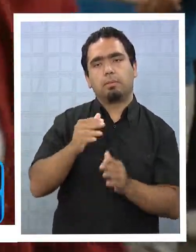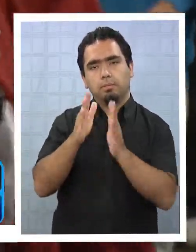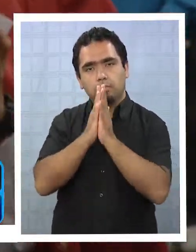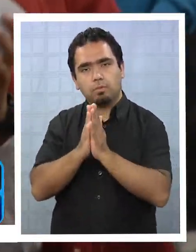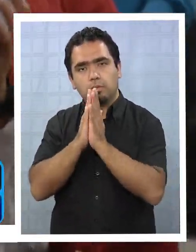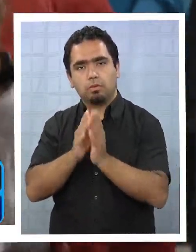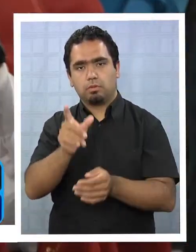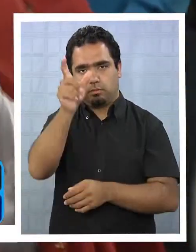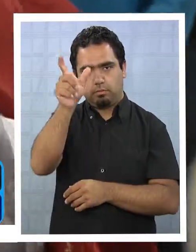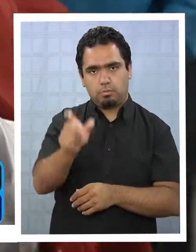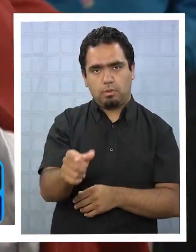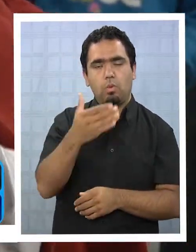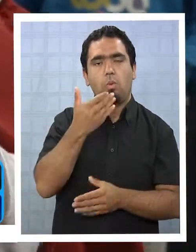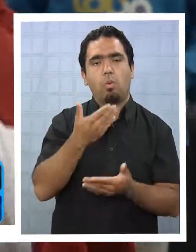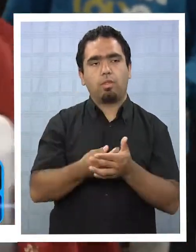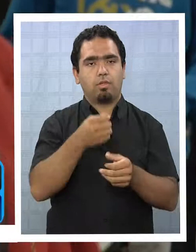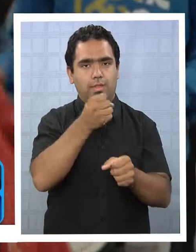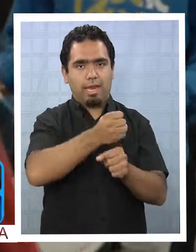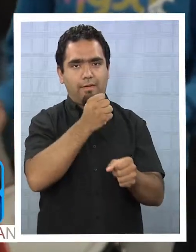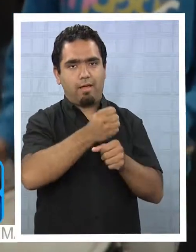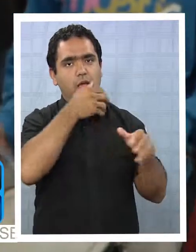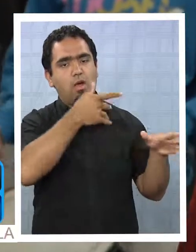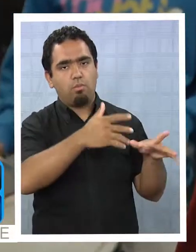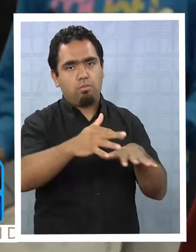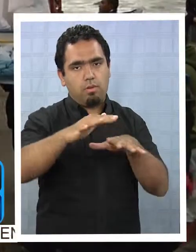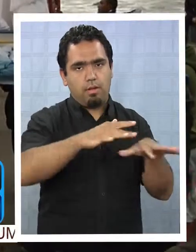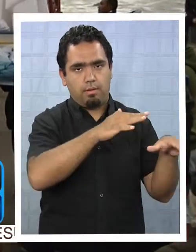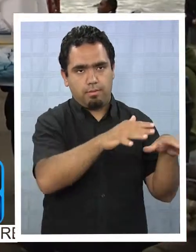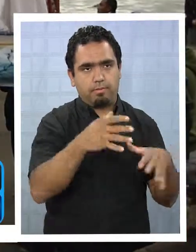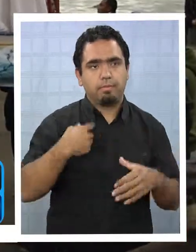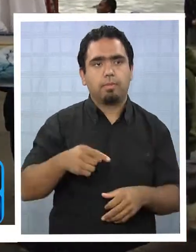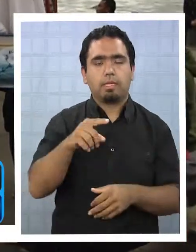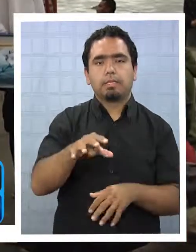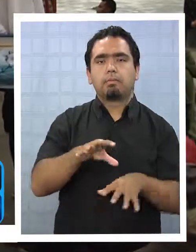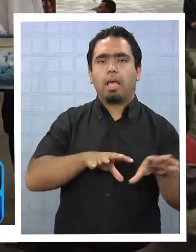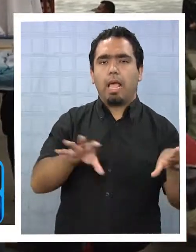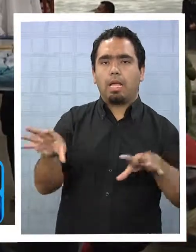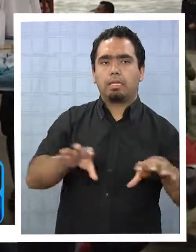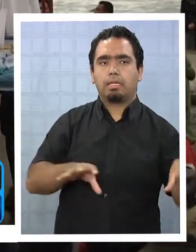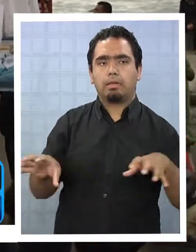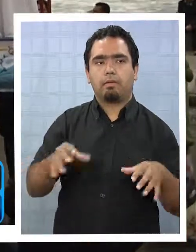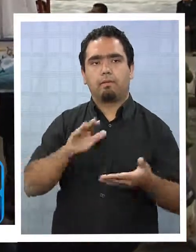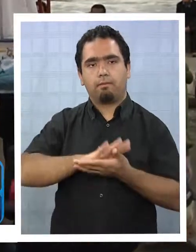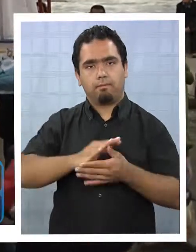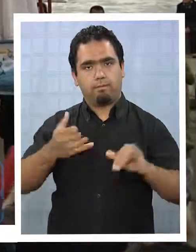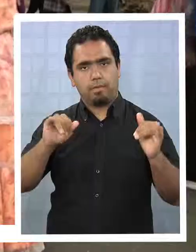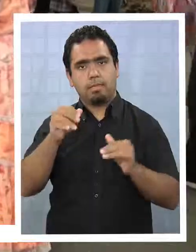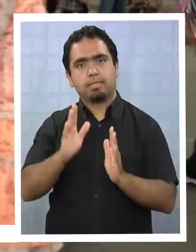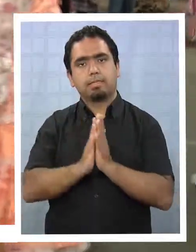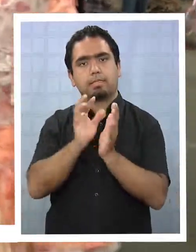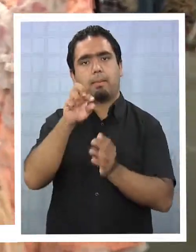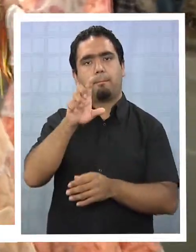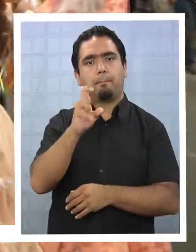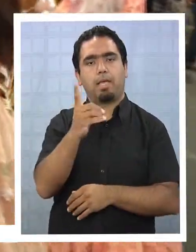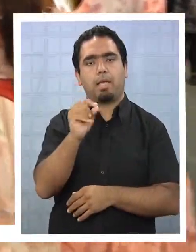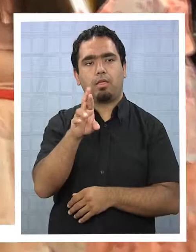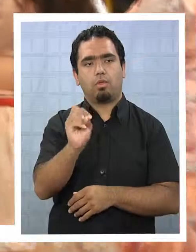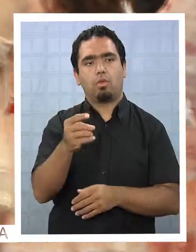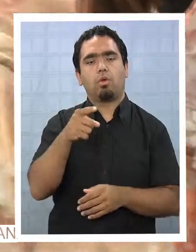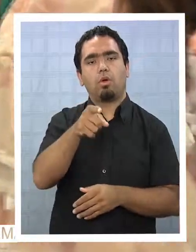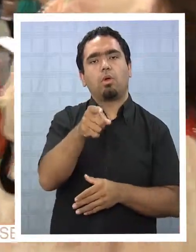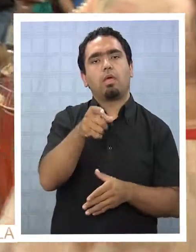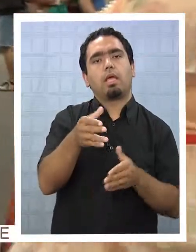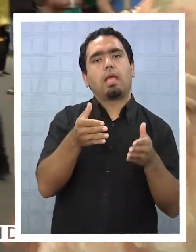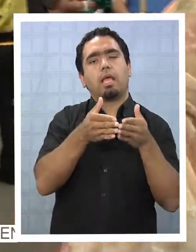a buscar su sustento. Después de varios días de actividades, la festividad de San Pedro en la caleta de Cavancha culminó con